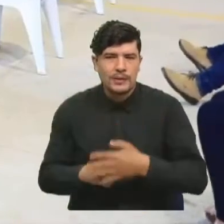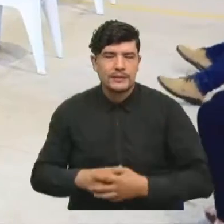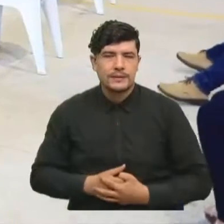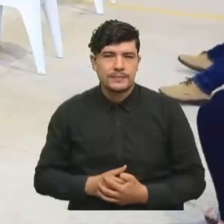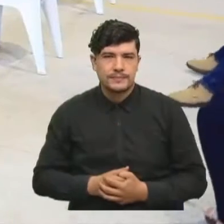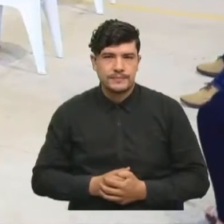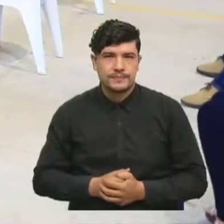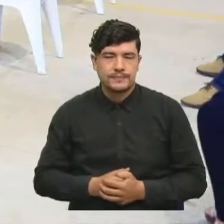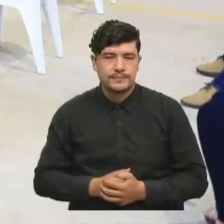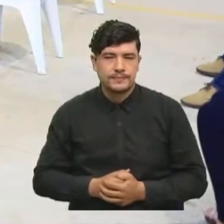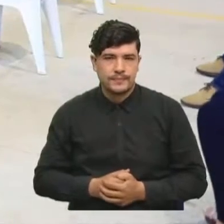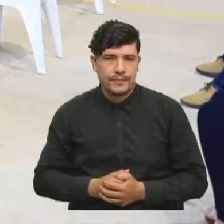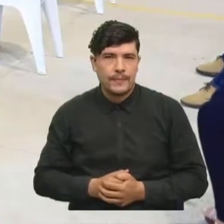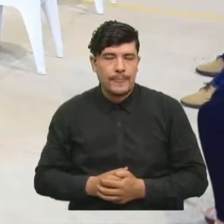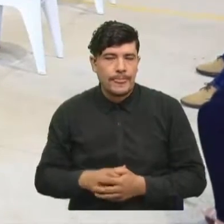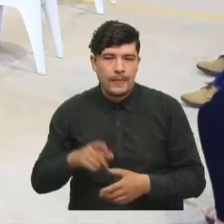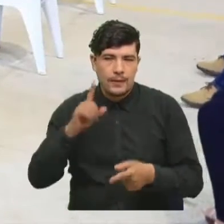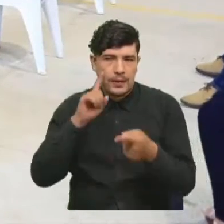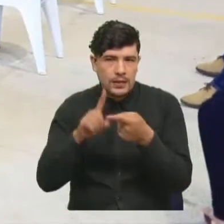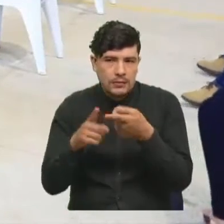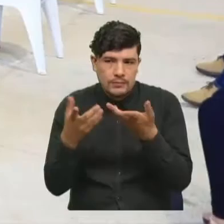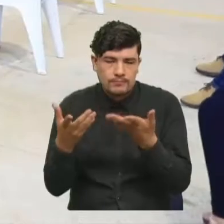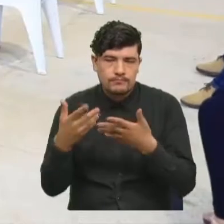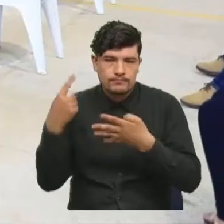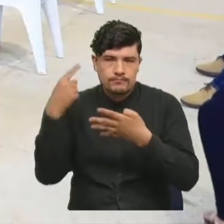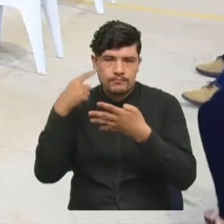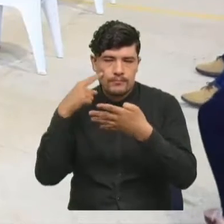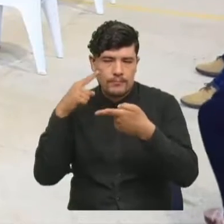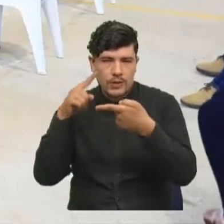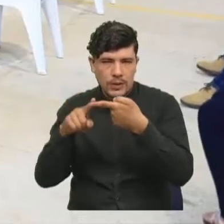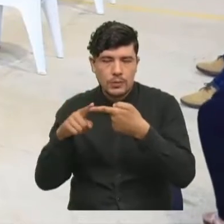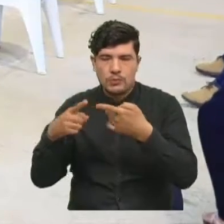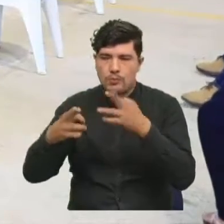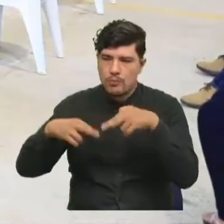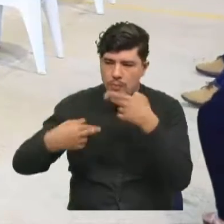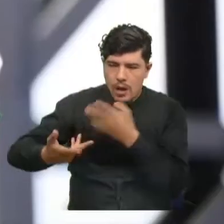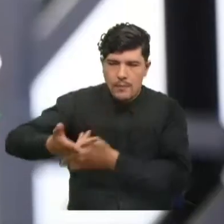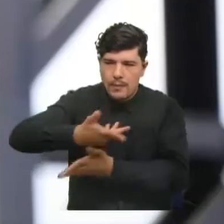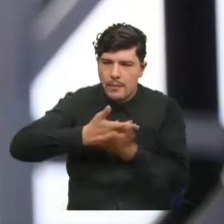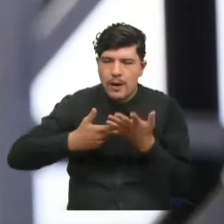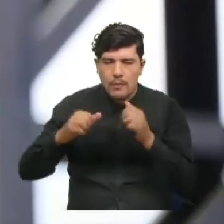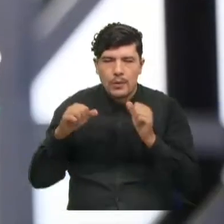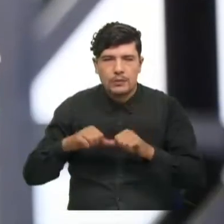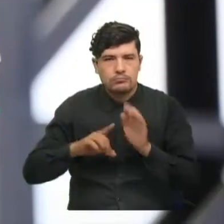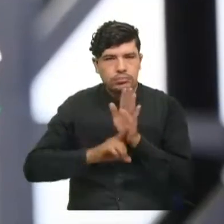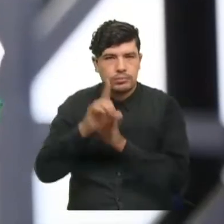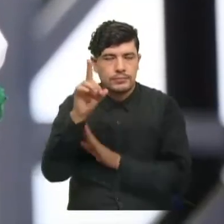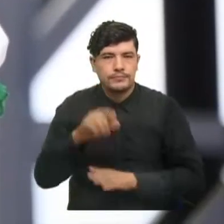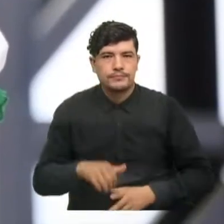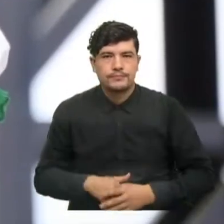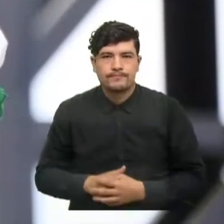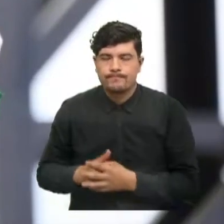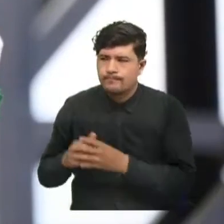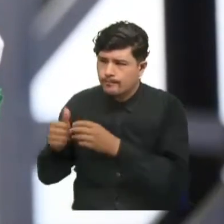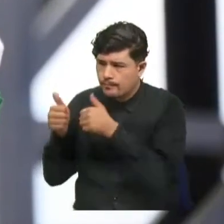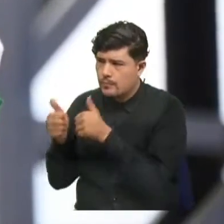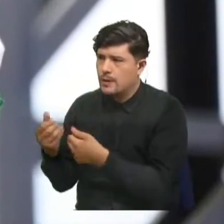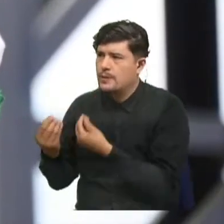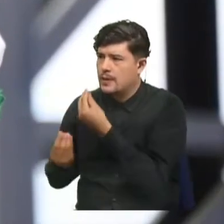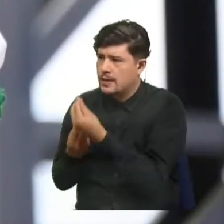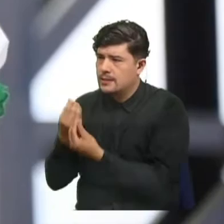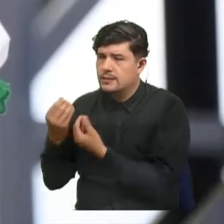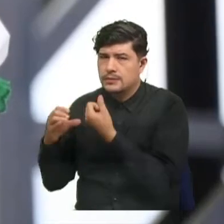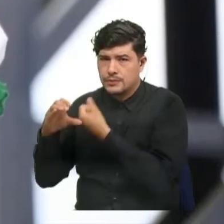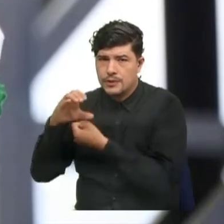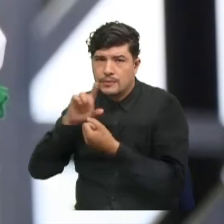sindicales y poder también avanzar creo que que se hizo un buen ejercicio lo están haciendo qué bueno que lo están haciendo por ejemplo no sólo en bucaramanga